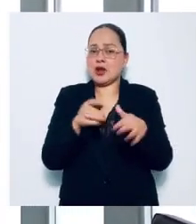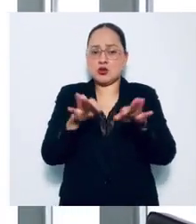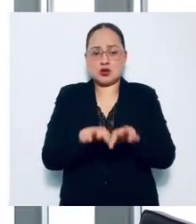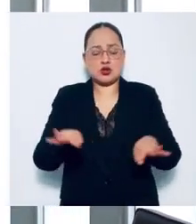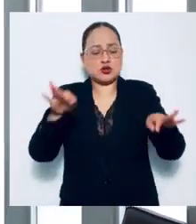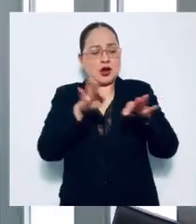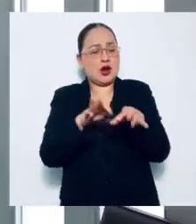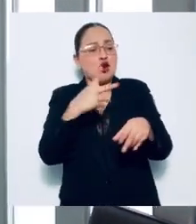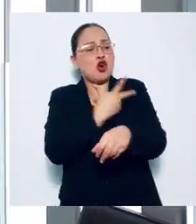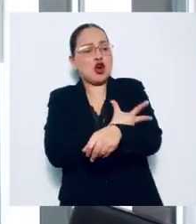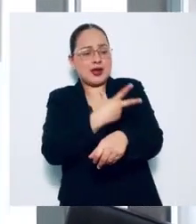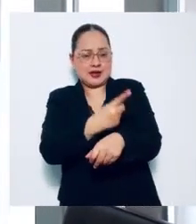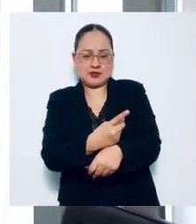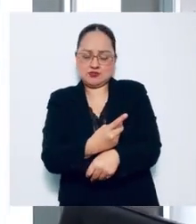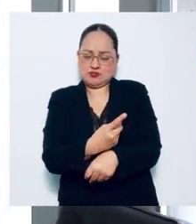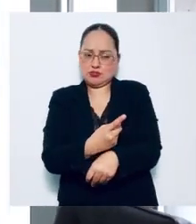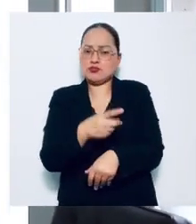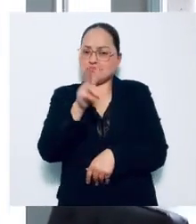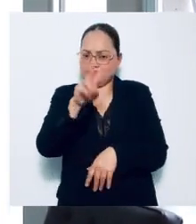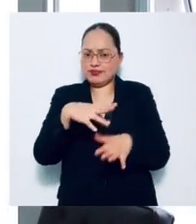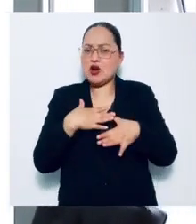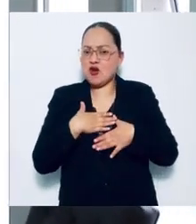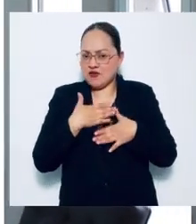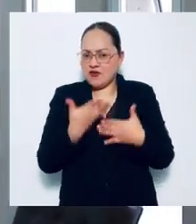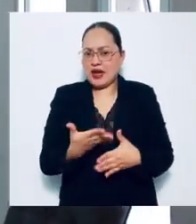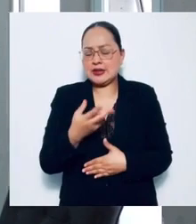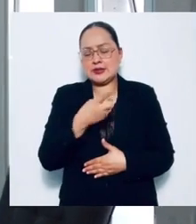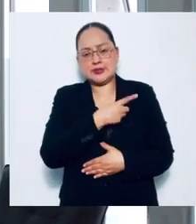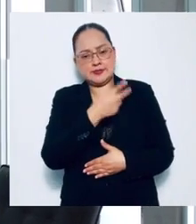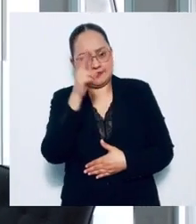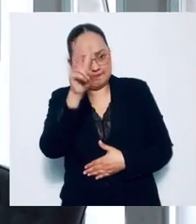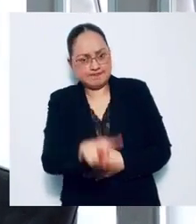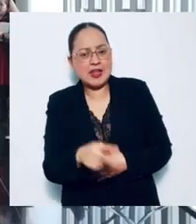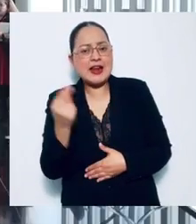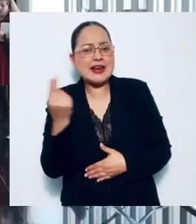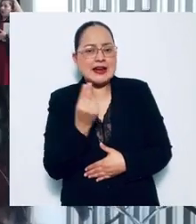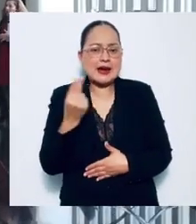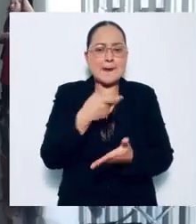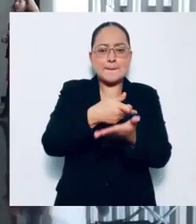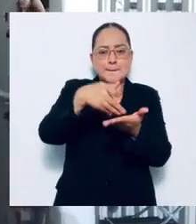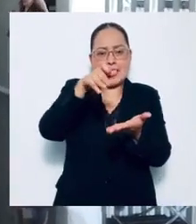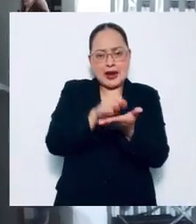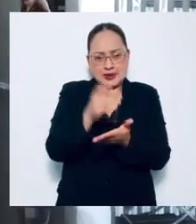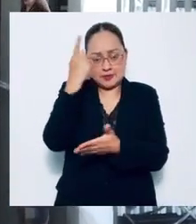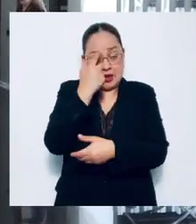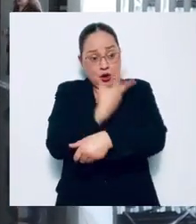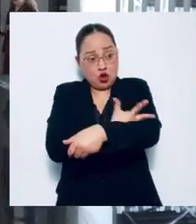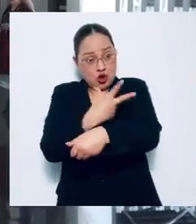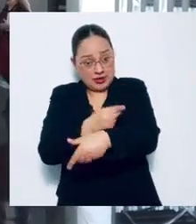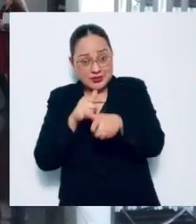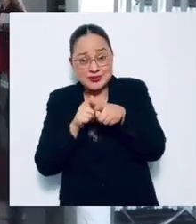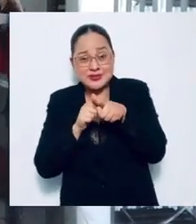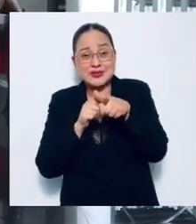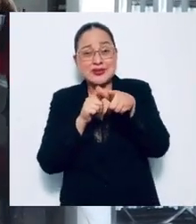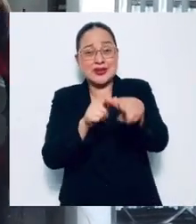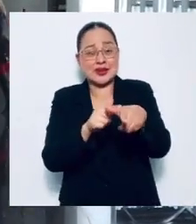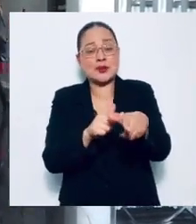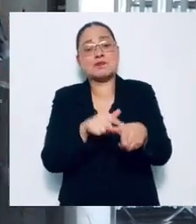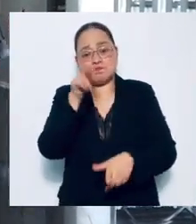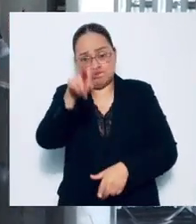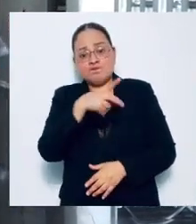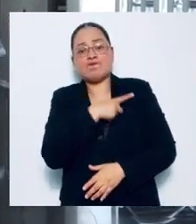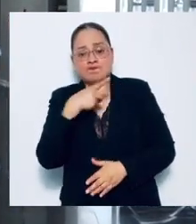la honestidad y se necesita mucha valentía para sostenerte en tus